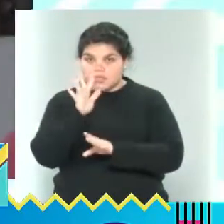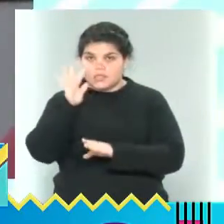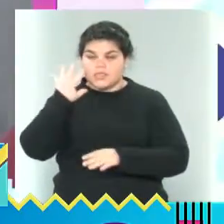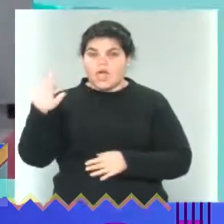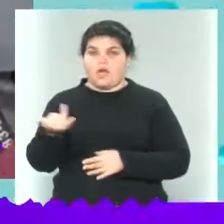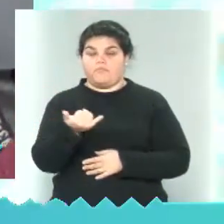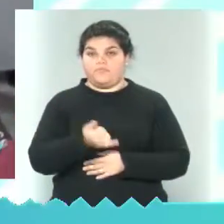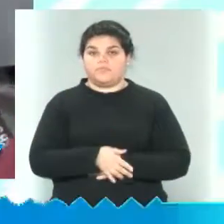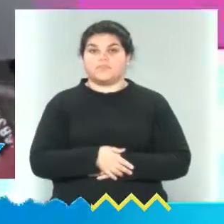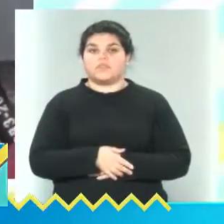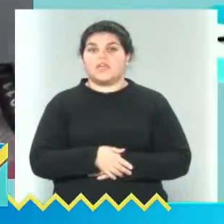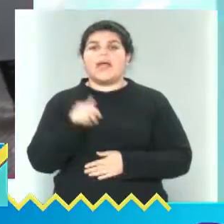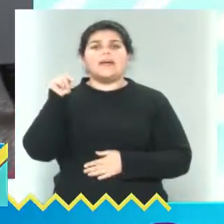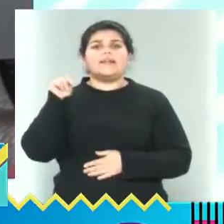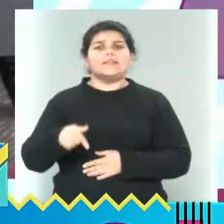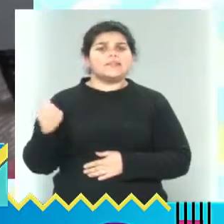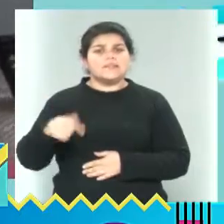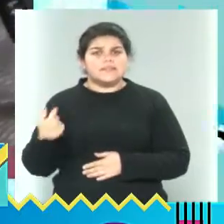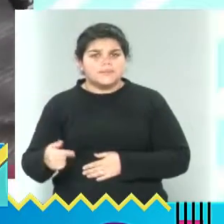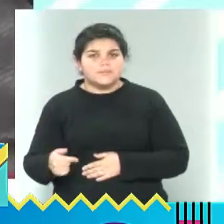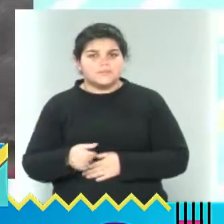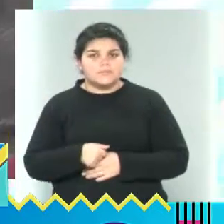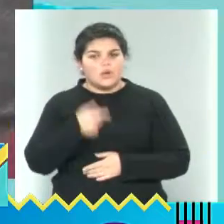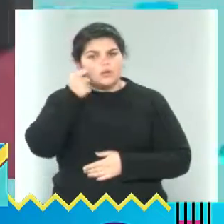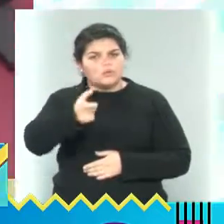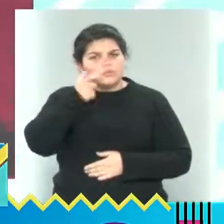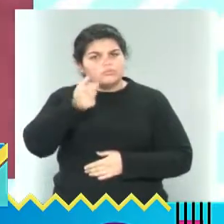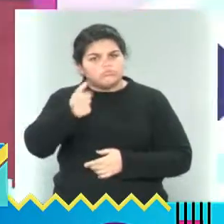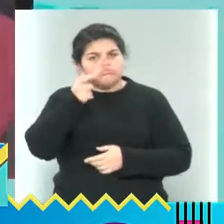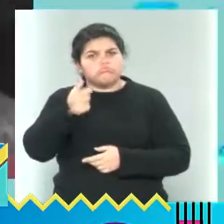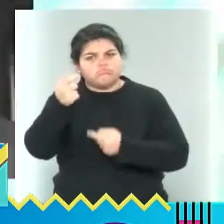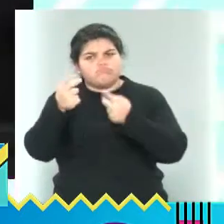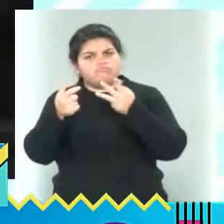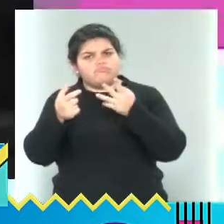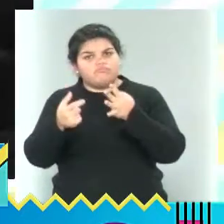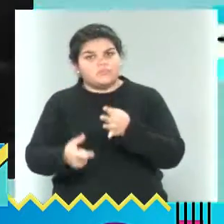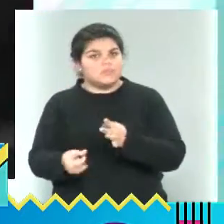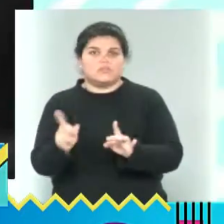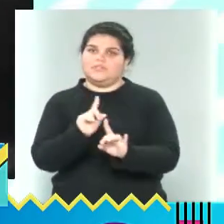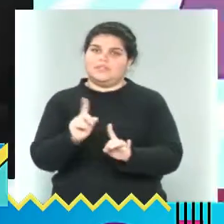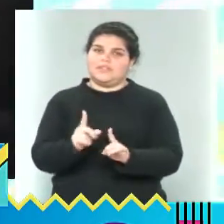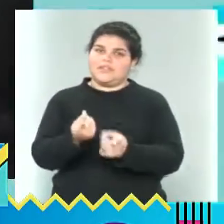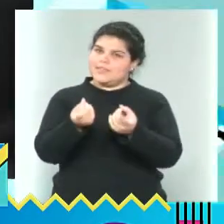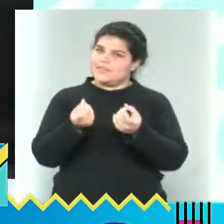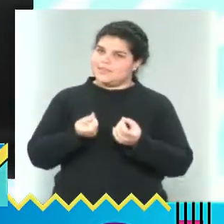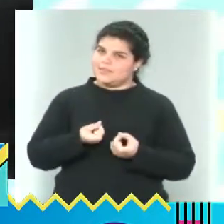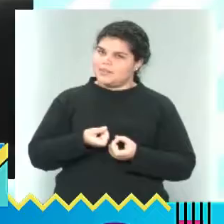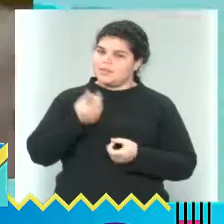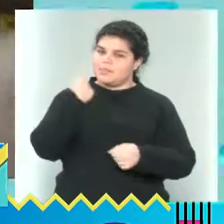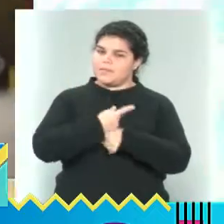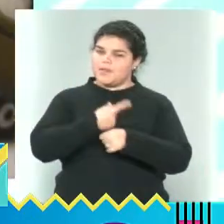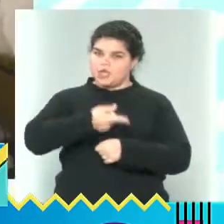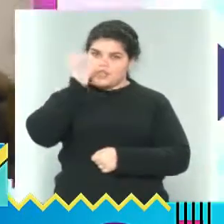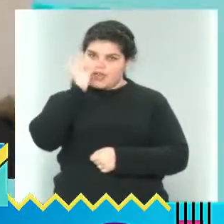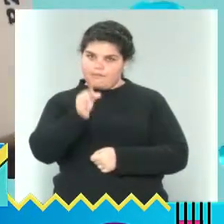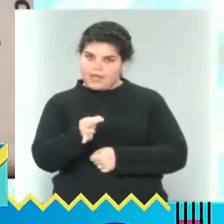No serían necesarios tantos controles si existe conciencia de qué es lo que no se tiene que hacer. Y lo que